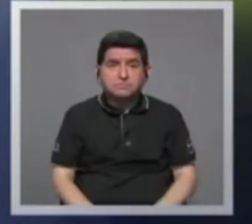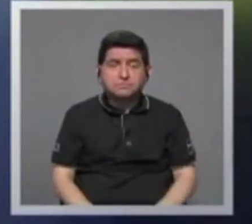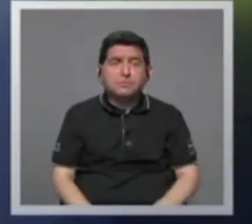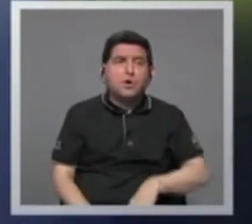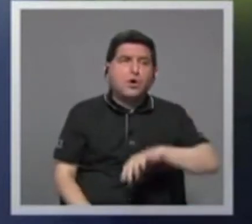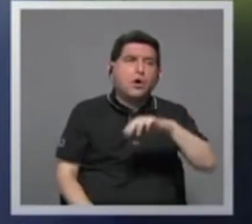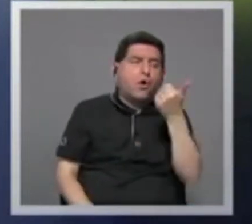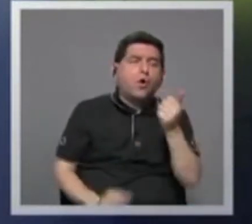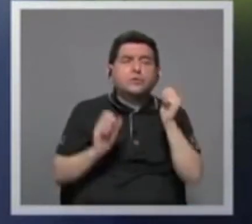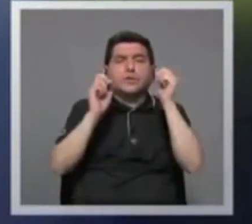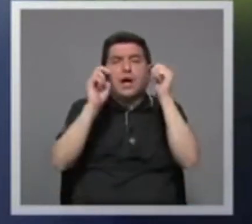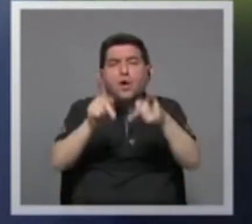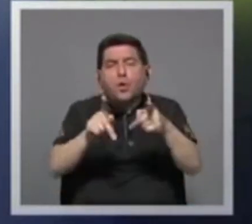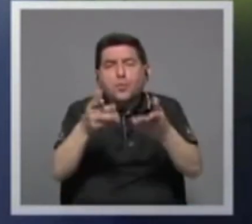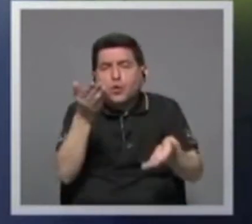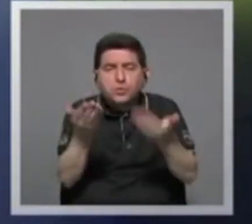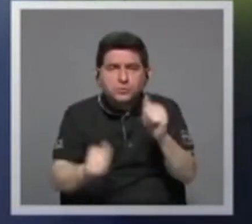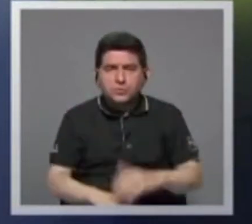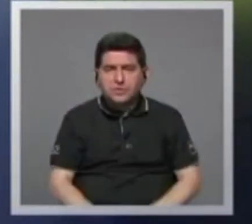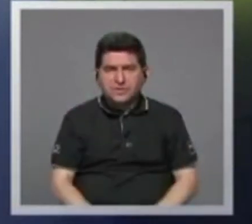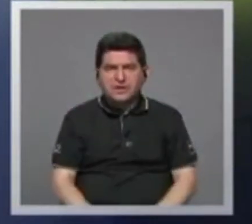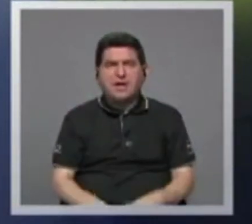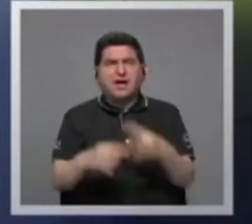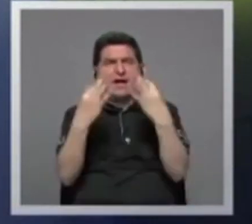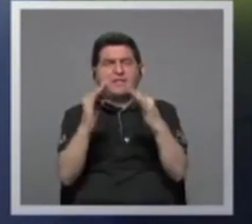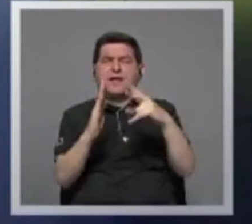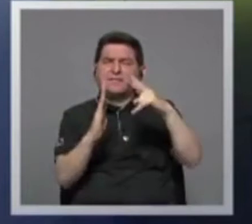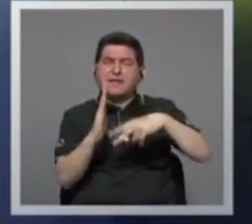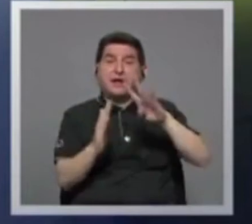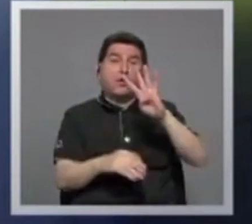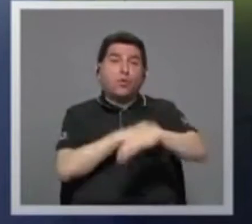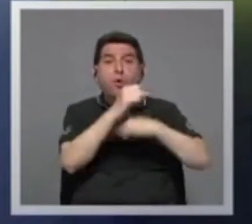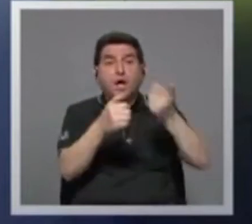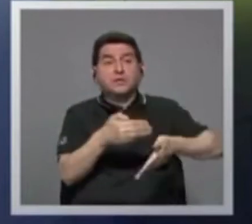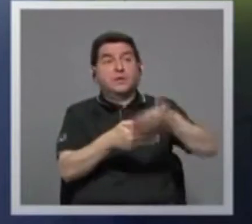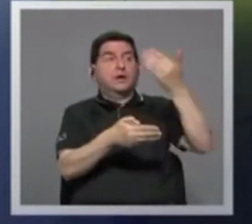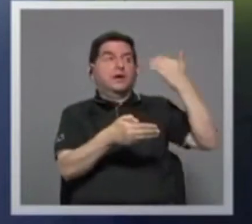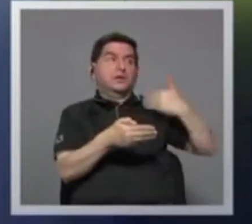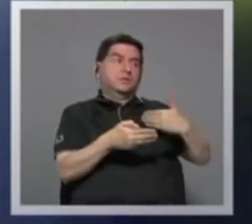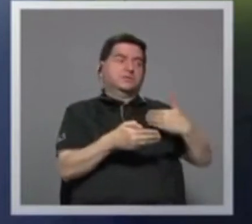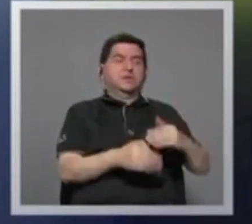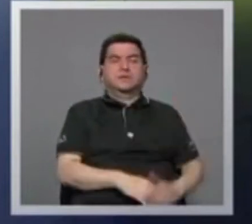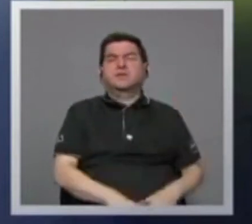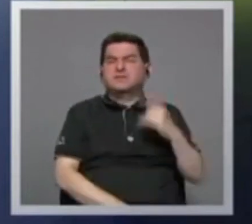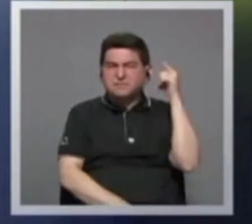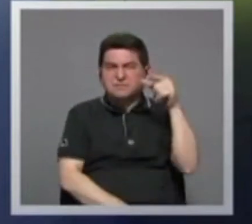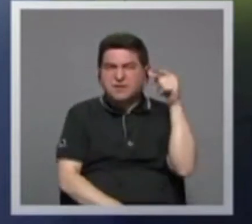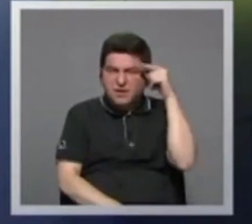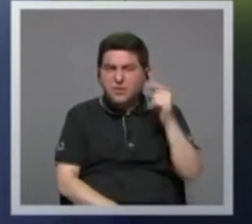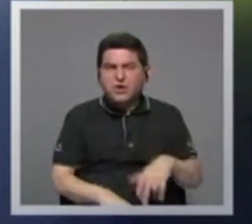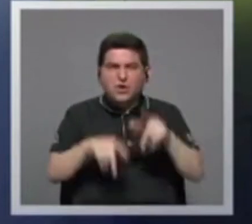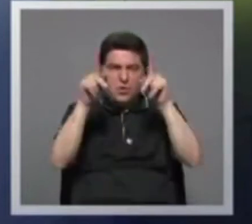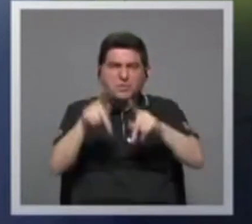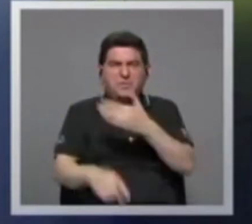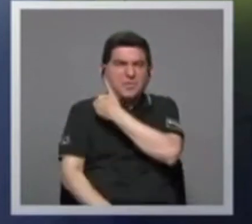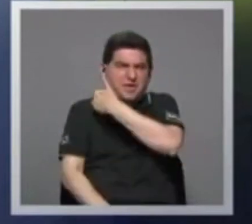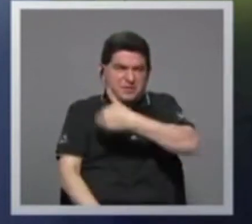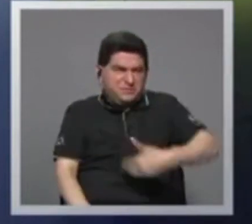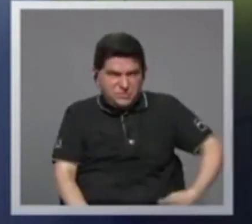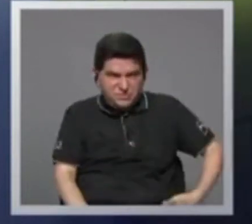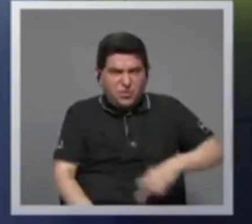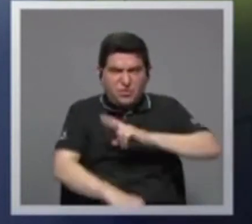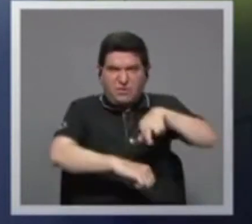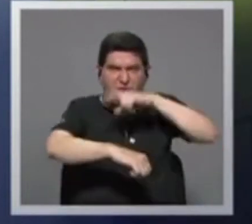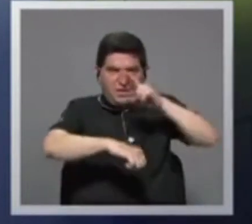otra de las posibilidades sería ponerlo a leer 4 años atrás, y obviamente alguien que sea presidente de